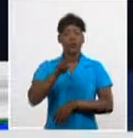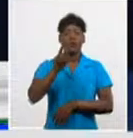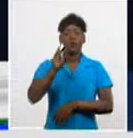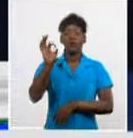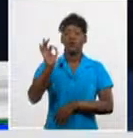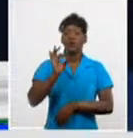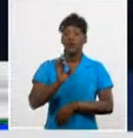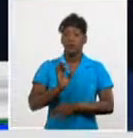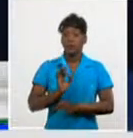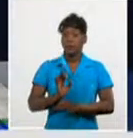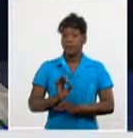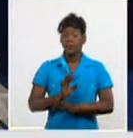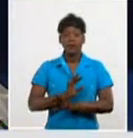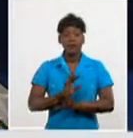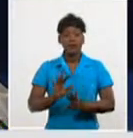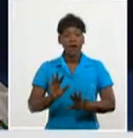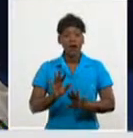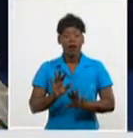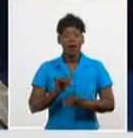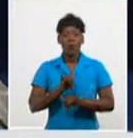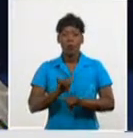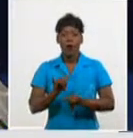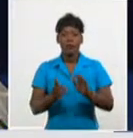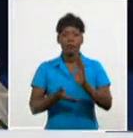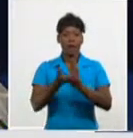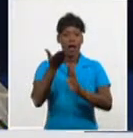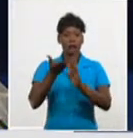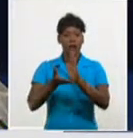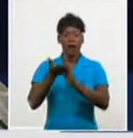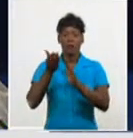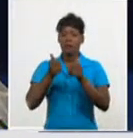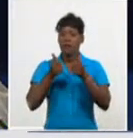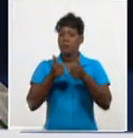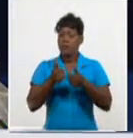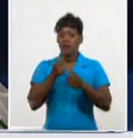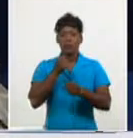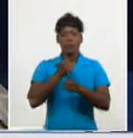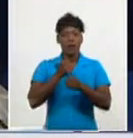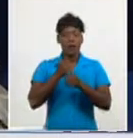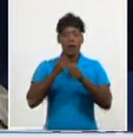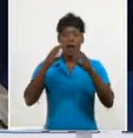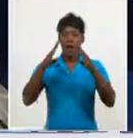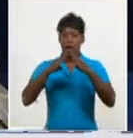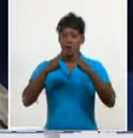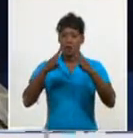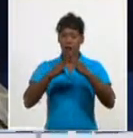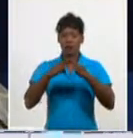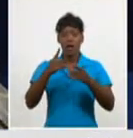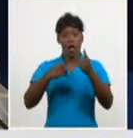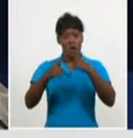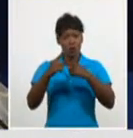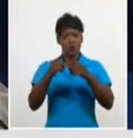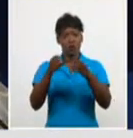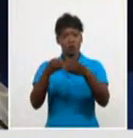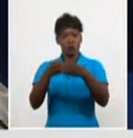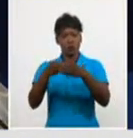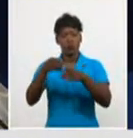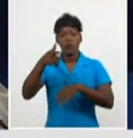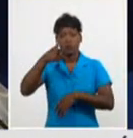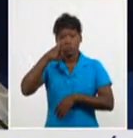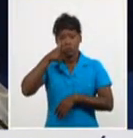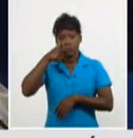85,2%, pues ya se encuentran recuperados, ya se encuentran en o vigilancia en su domicilio